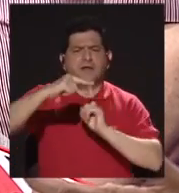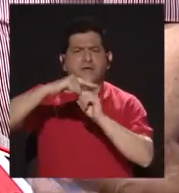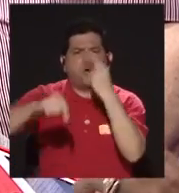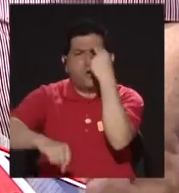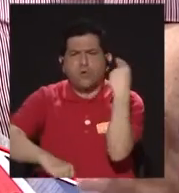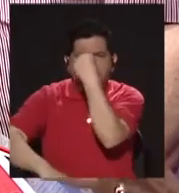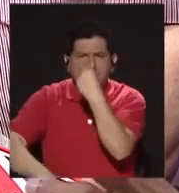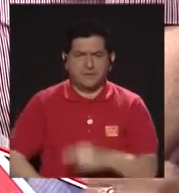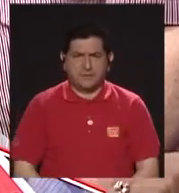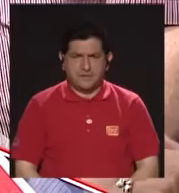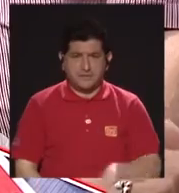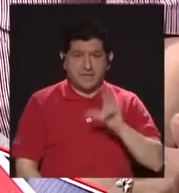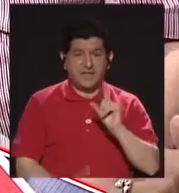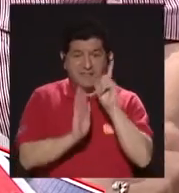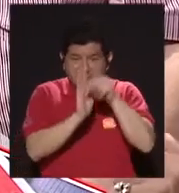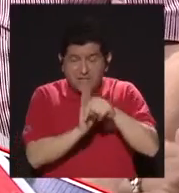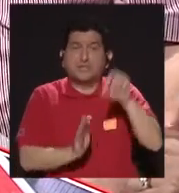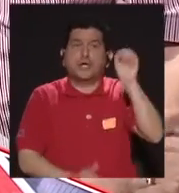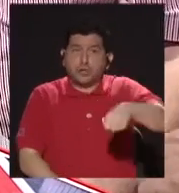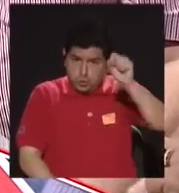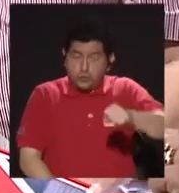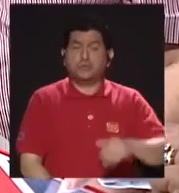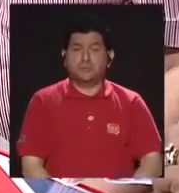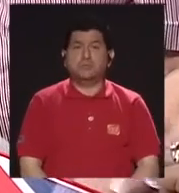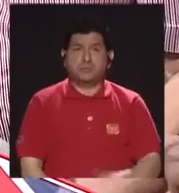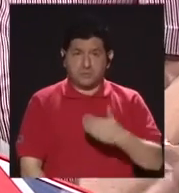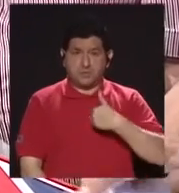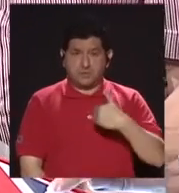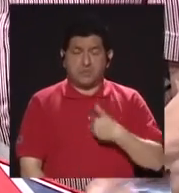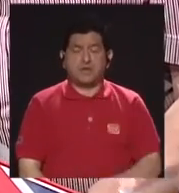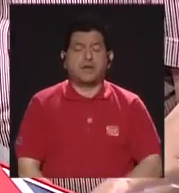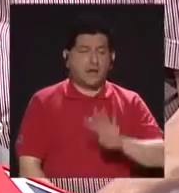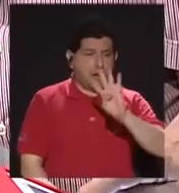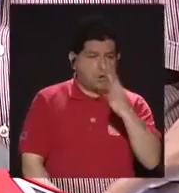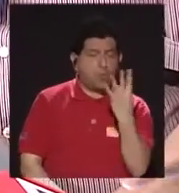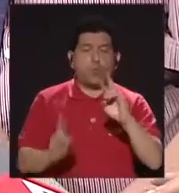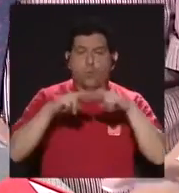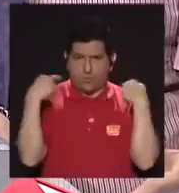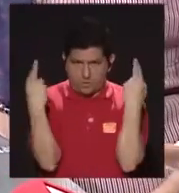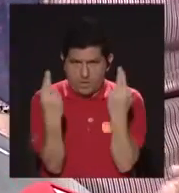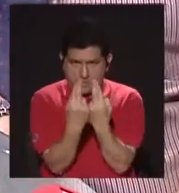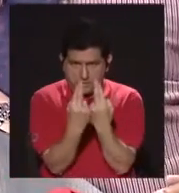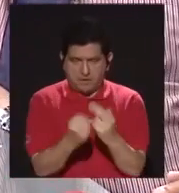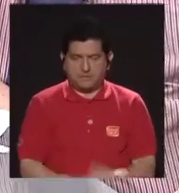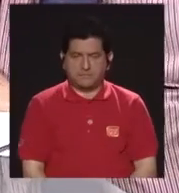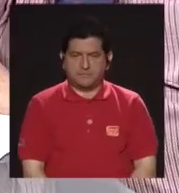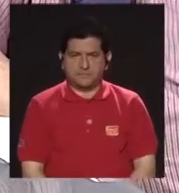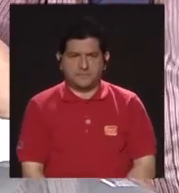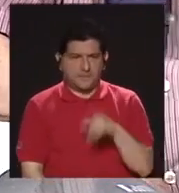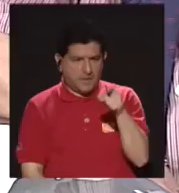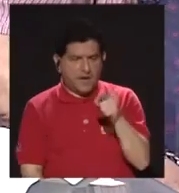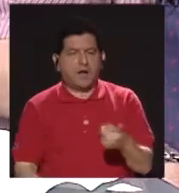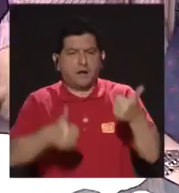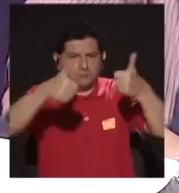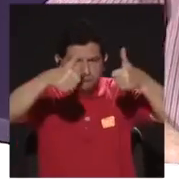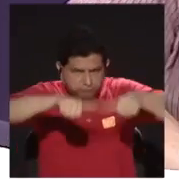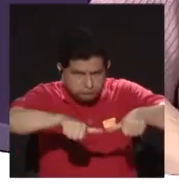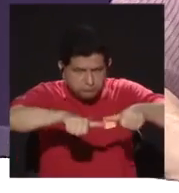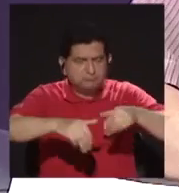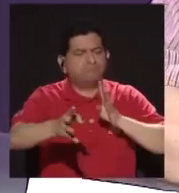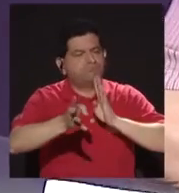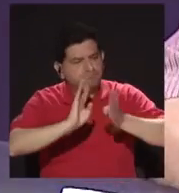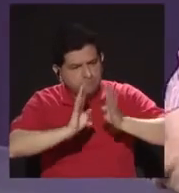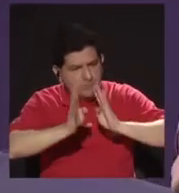en 30 segundos si tenemos una cuarta reunión donde éste se acordó este